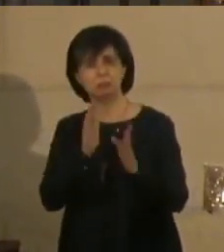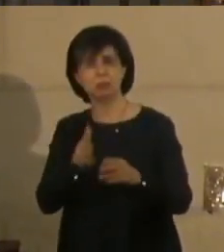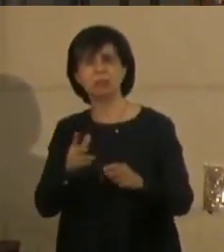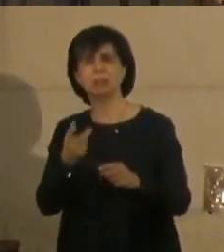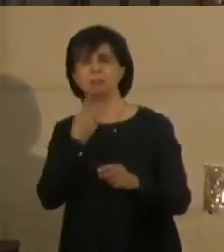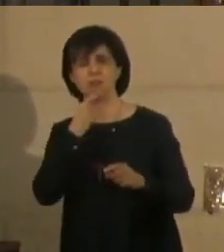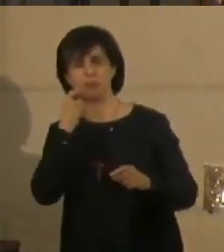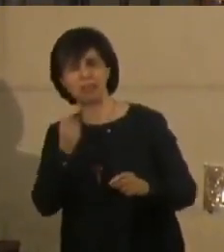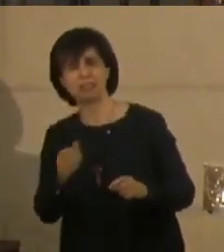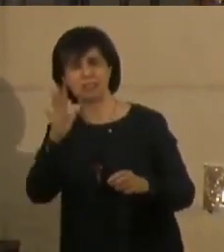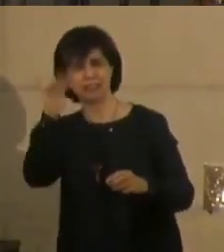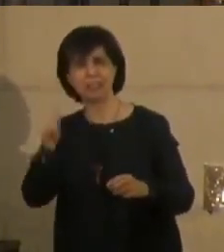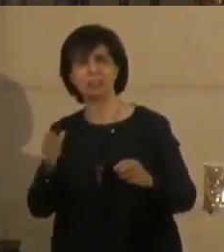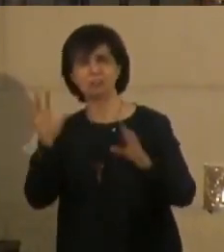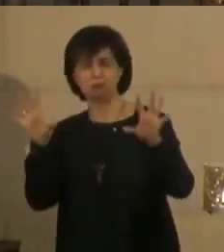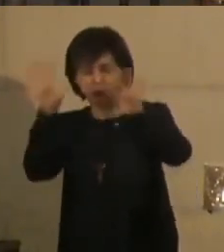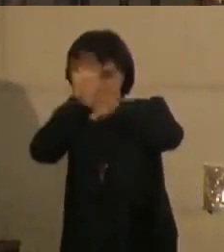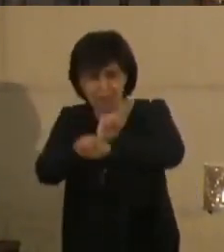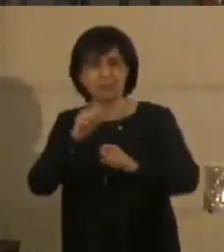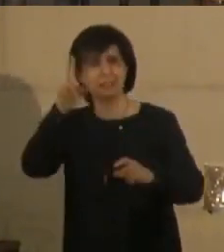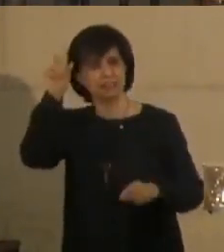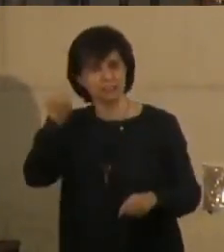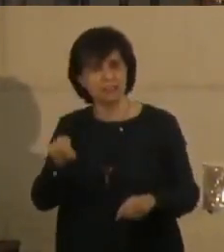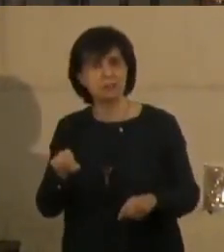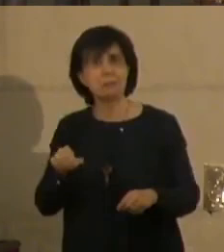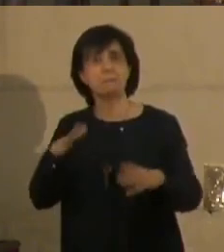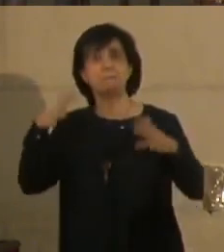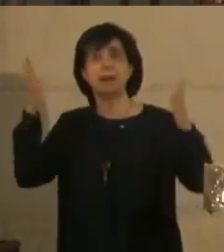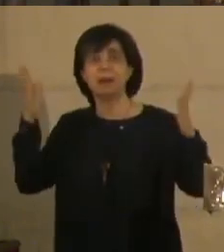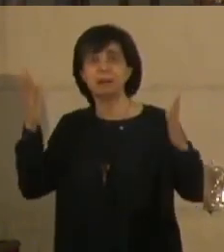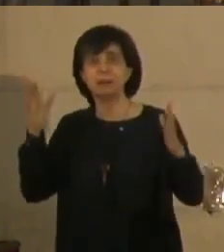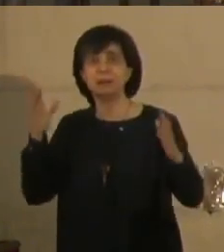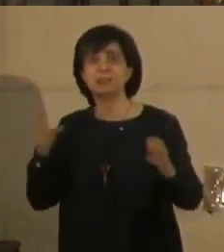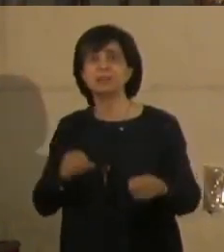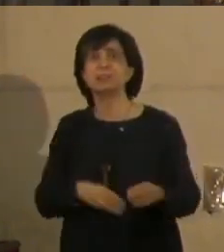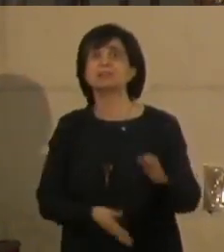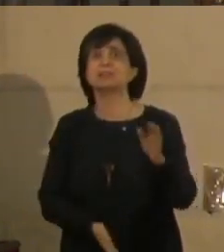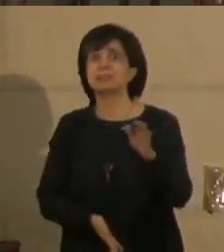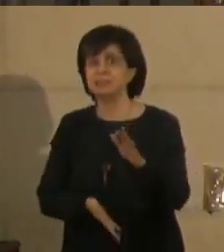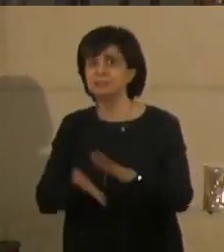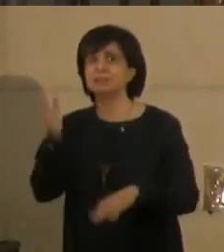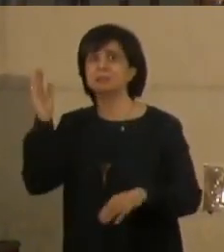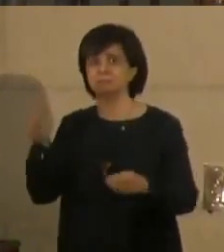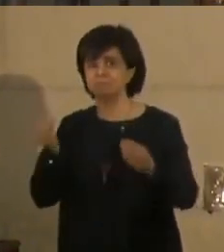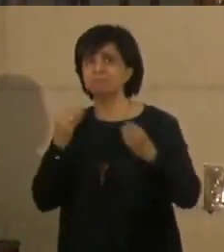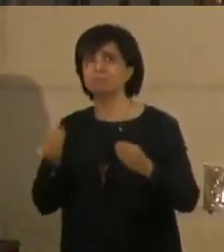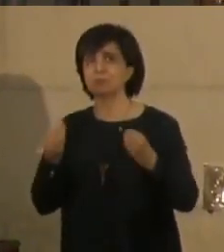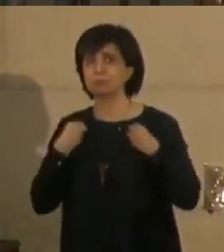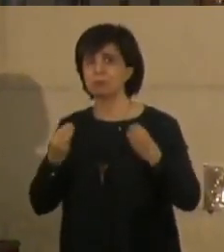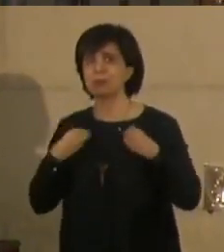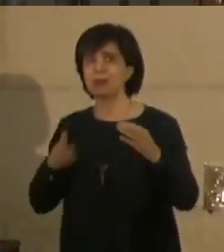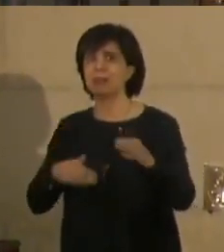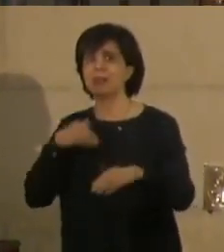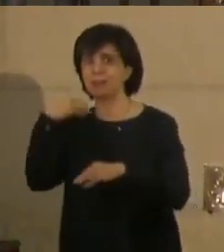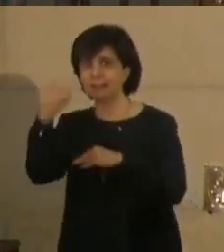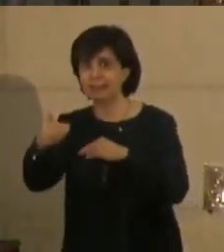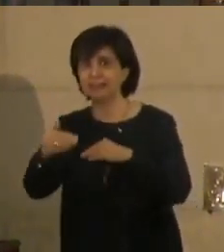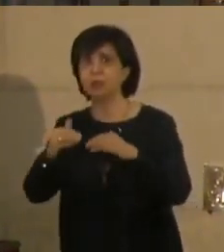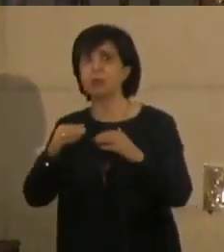tendréis dificultades, tendréis oscuridades, pero saldréis adelante como Pablo y